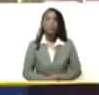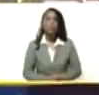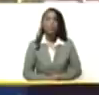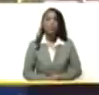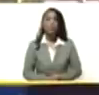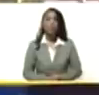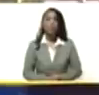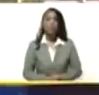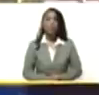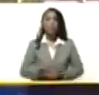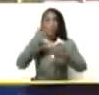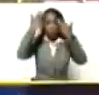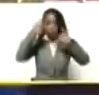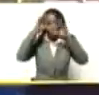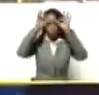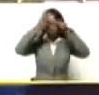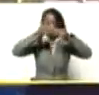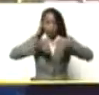si nos revisamos